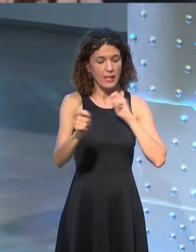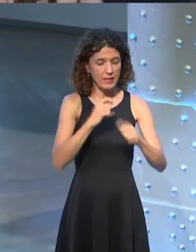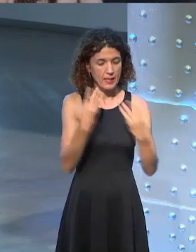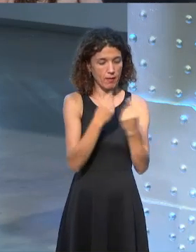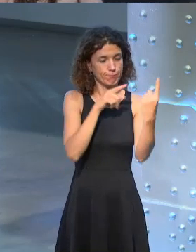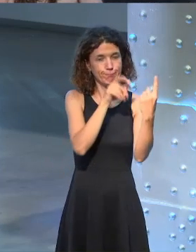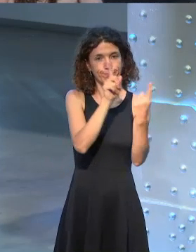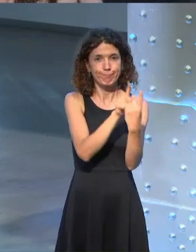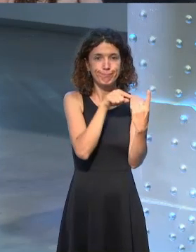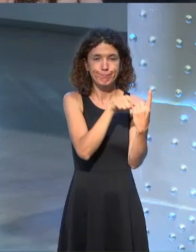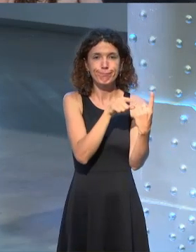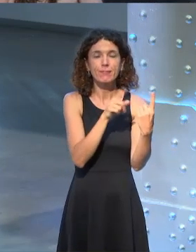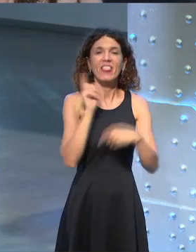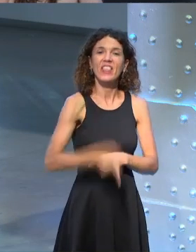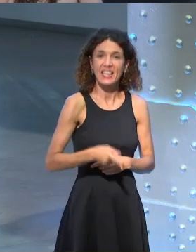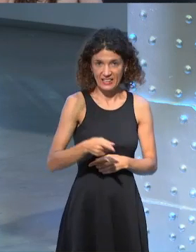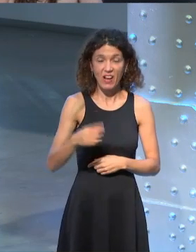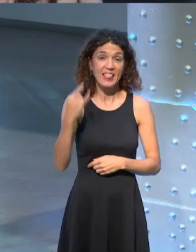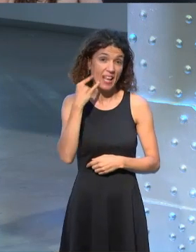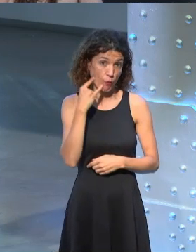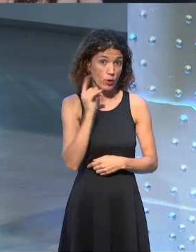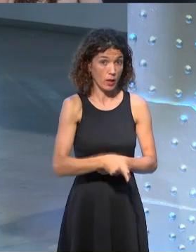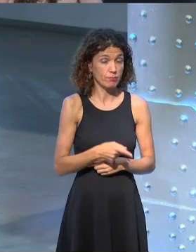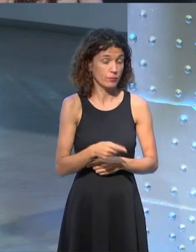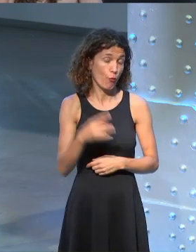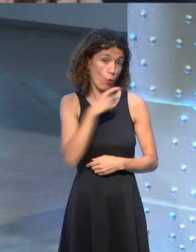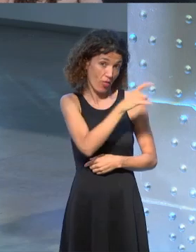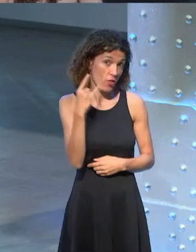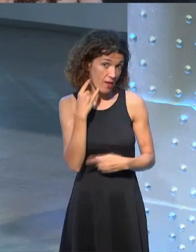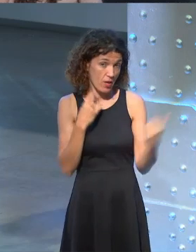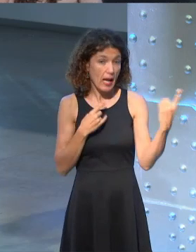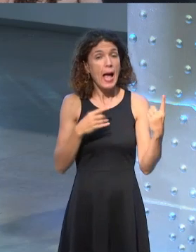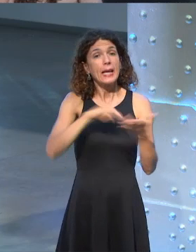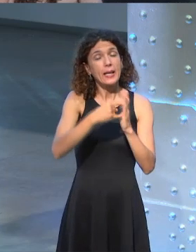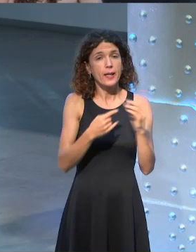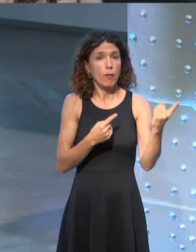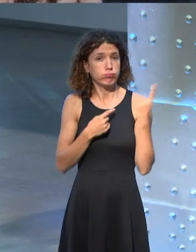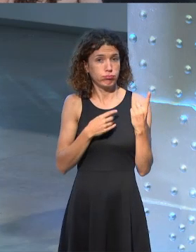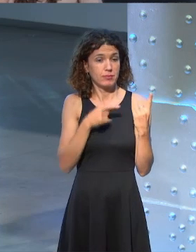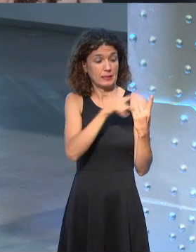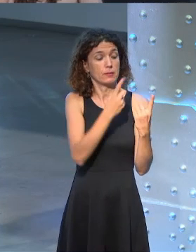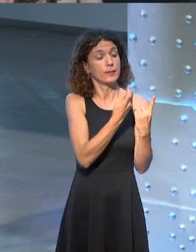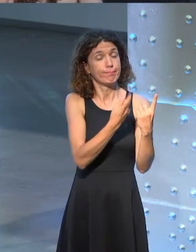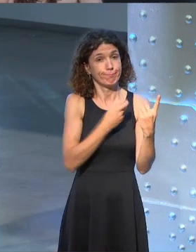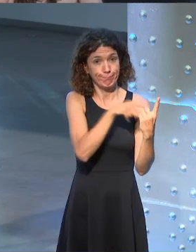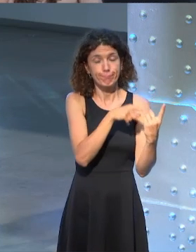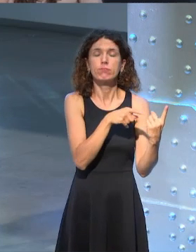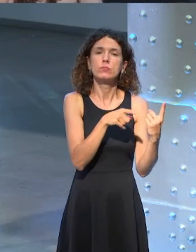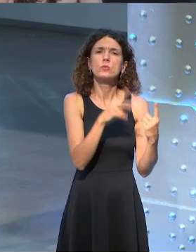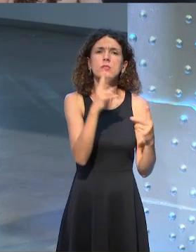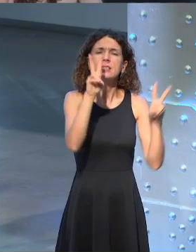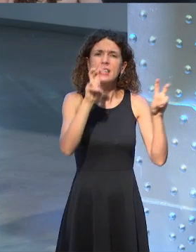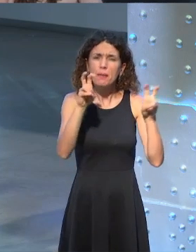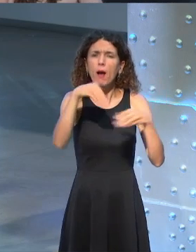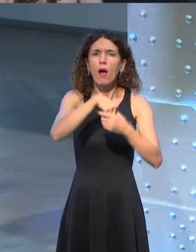una directiva de Telefónica, de Fundación Telefónica, una ingeniera, y bueno, pues le planteamos algunas de